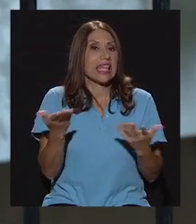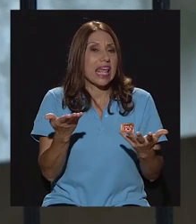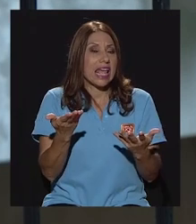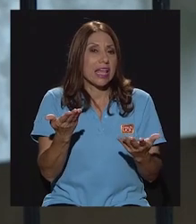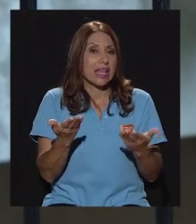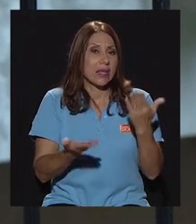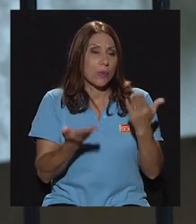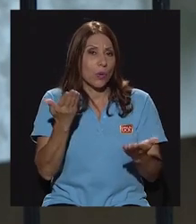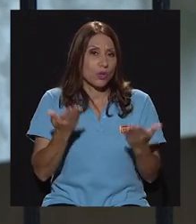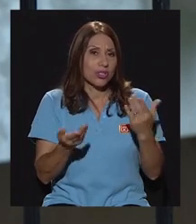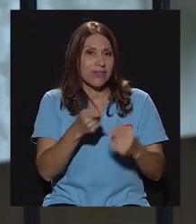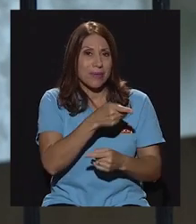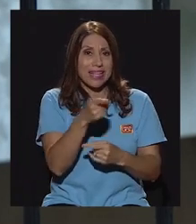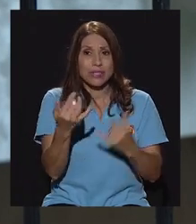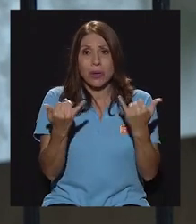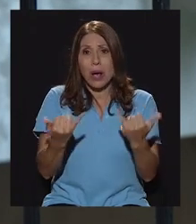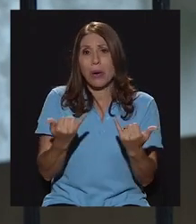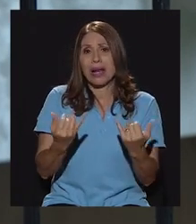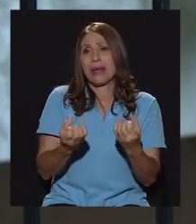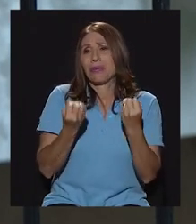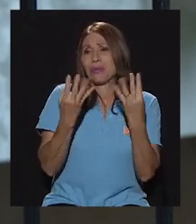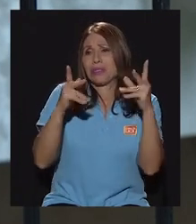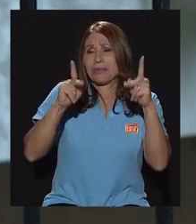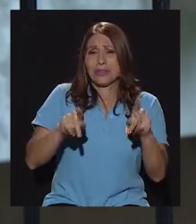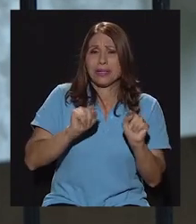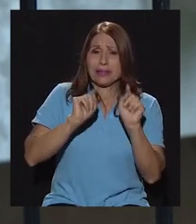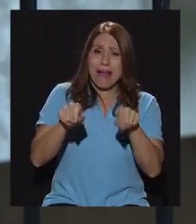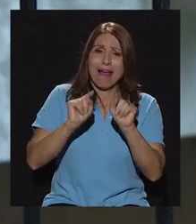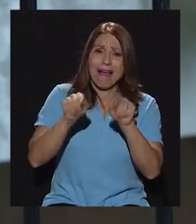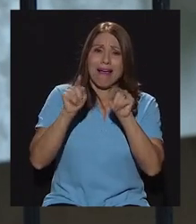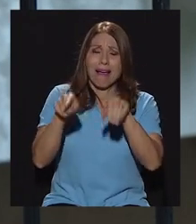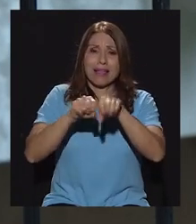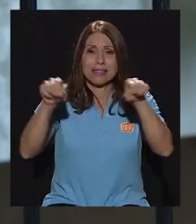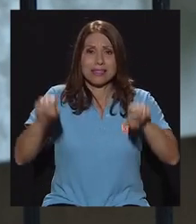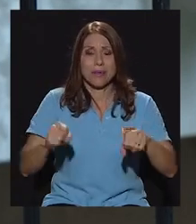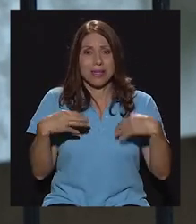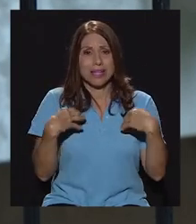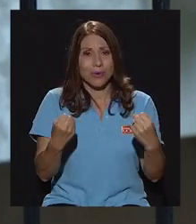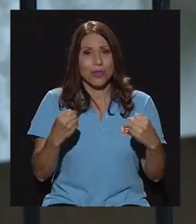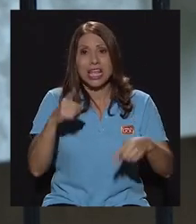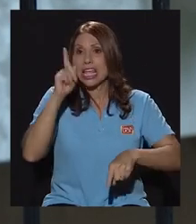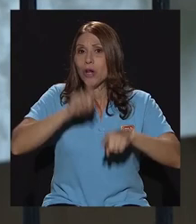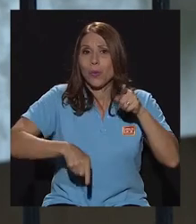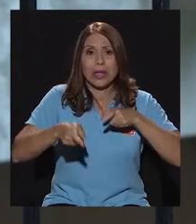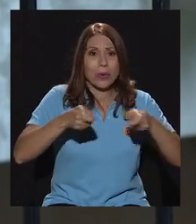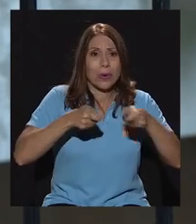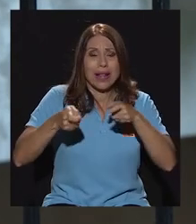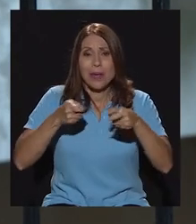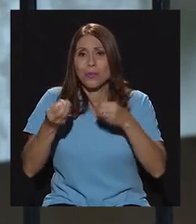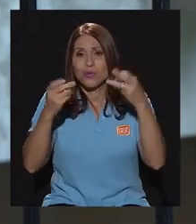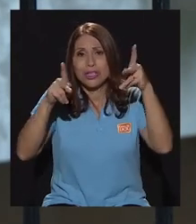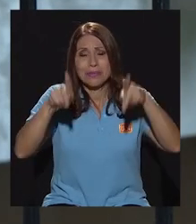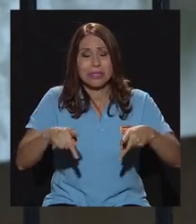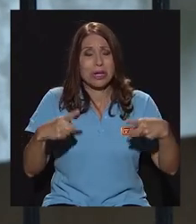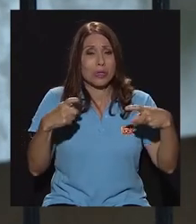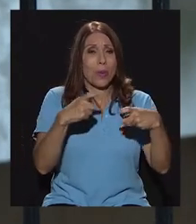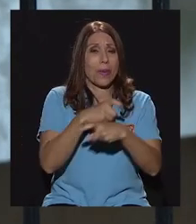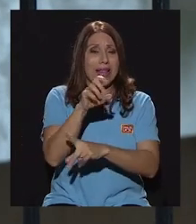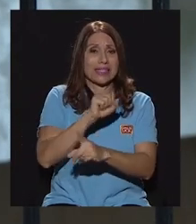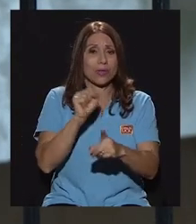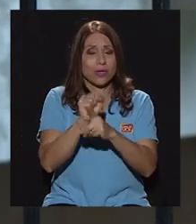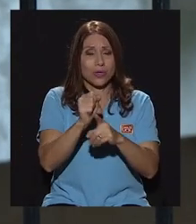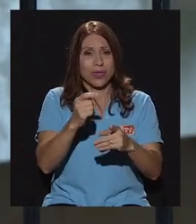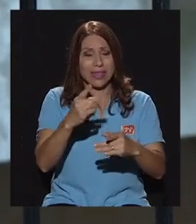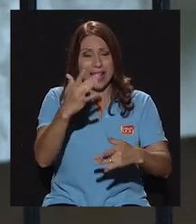es lo que tiene posiblemente colapsado a nuestro sistema de salud, que no puede manejar tanta complicación de la diabetes